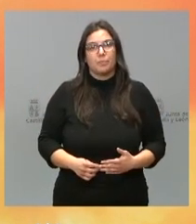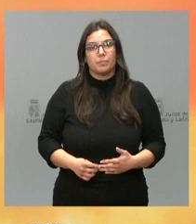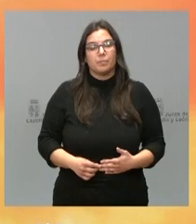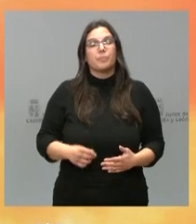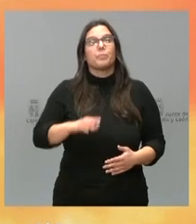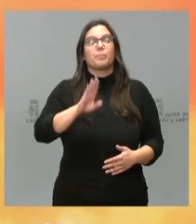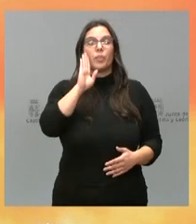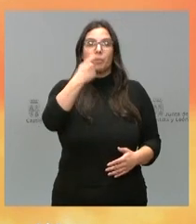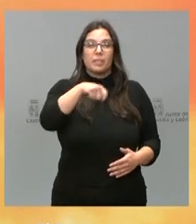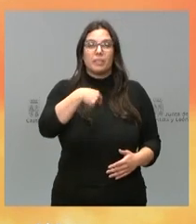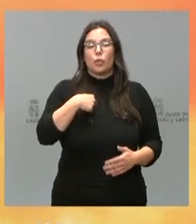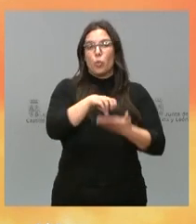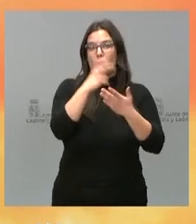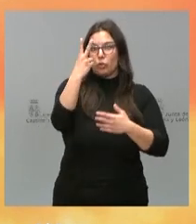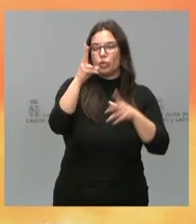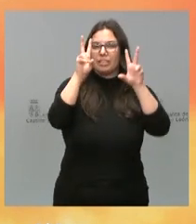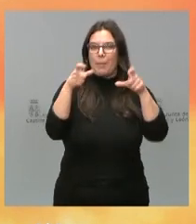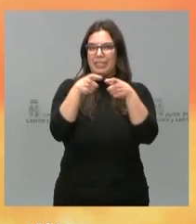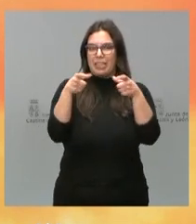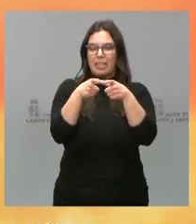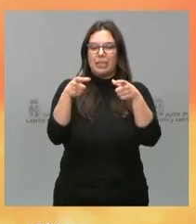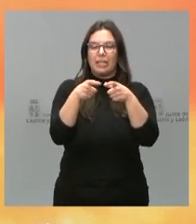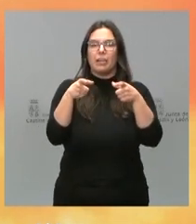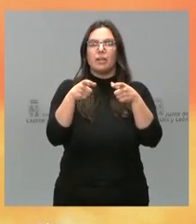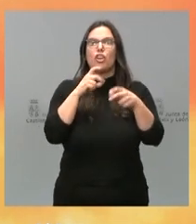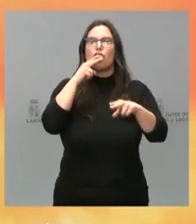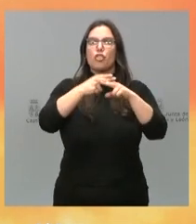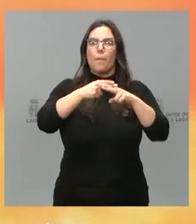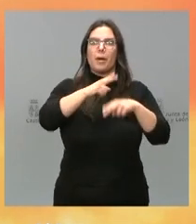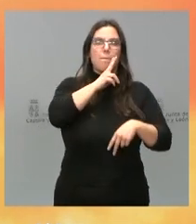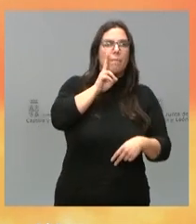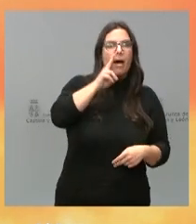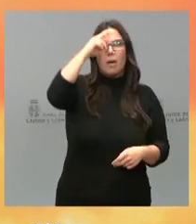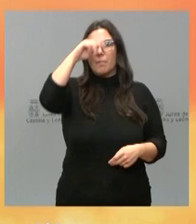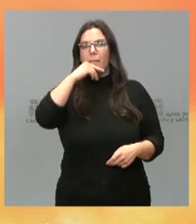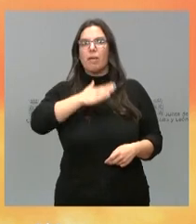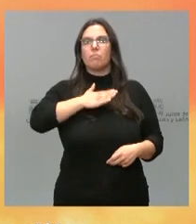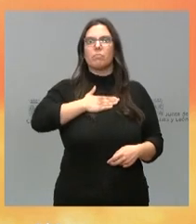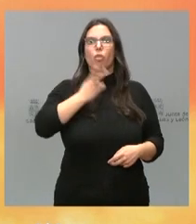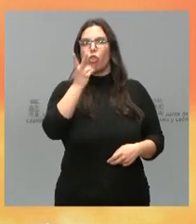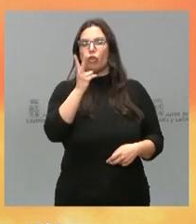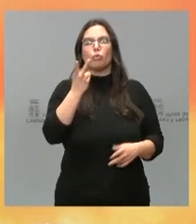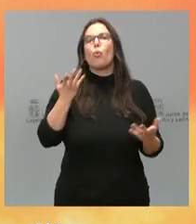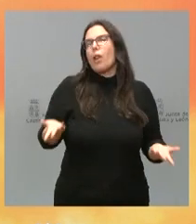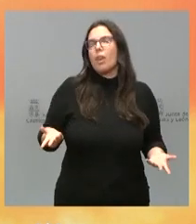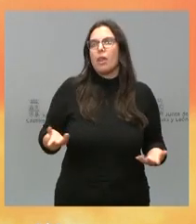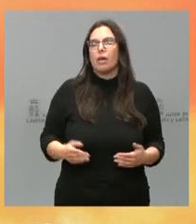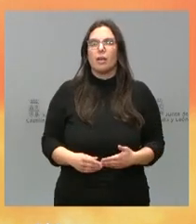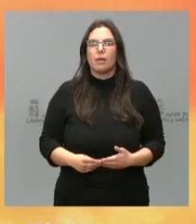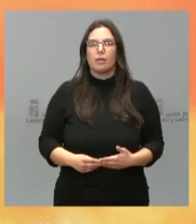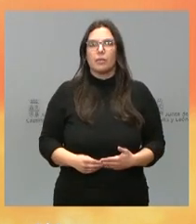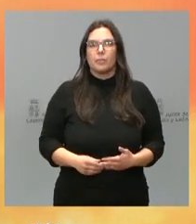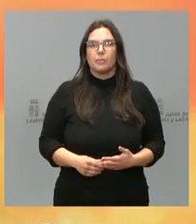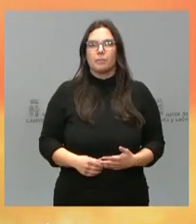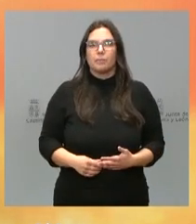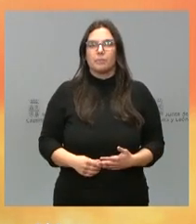sí presidente tengo dos dudas sobre la tarjeta A nombre de quién va a ir del padre de la madre de los cómo va a ser por